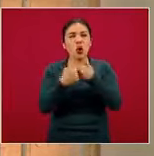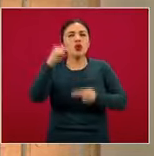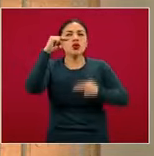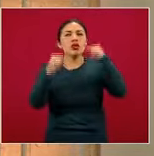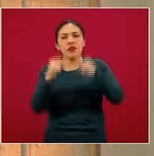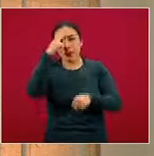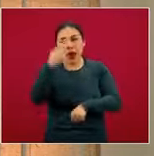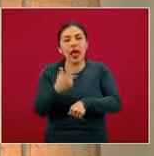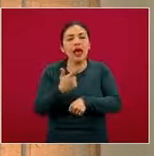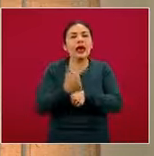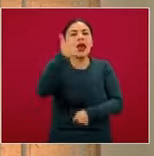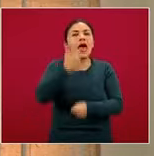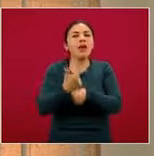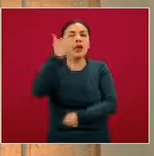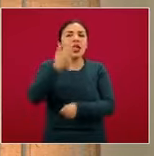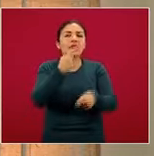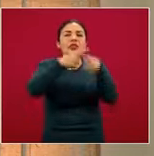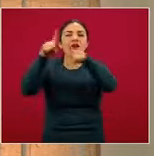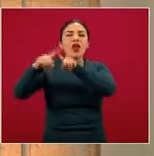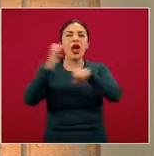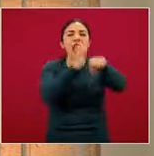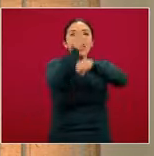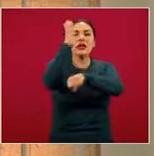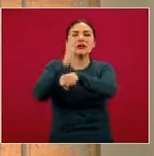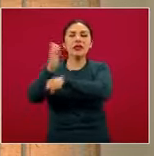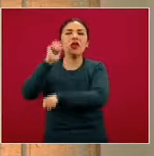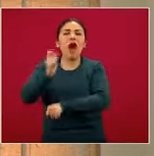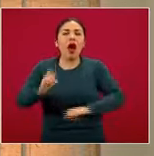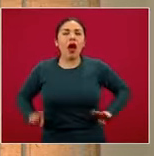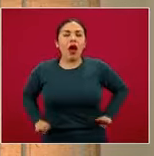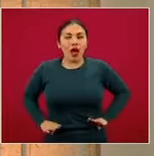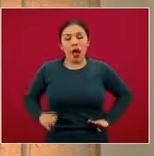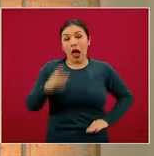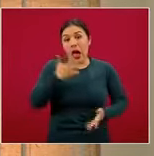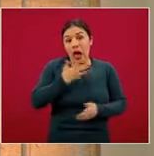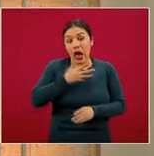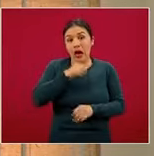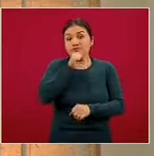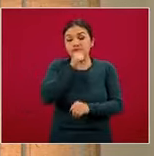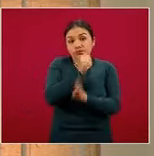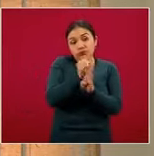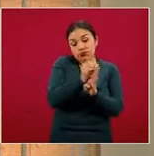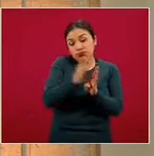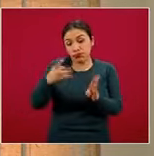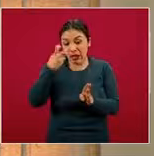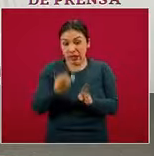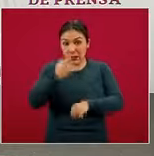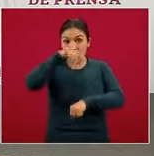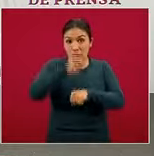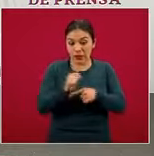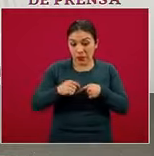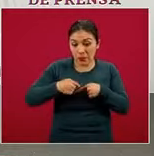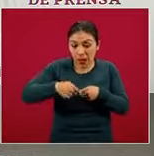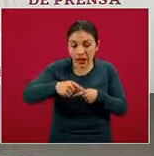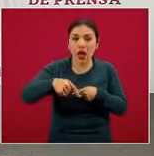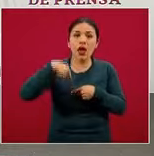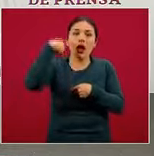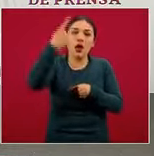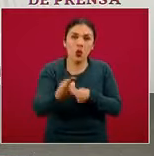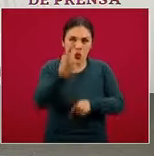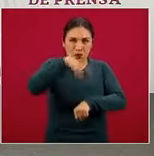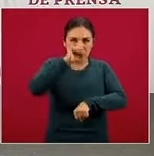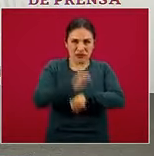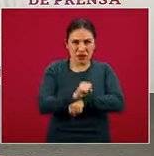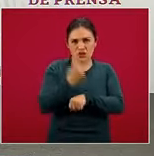riesgo para cada una de las entidades federativas que estarán vigentes toda esta semana y toda la próxima para efecto de